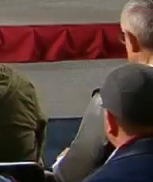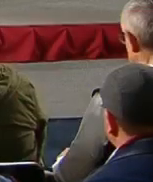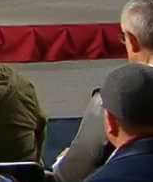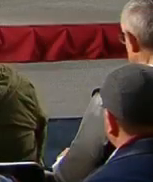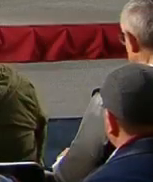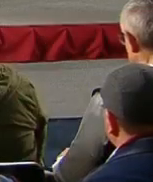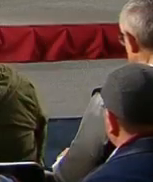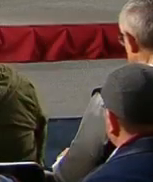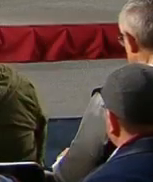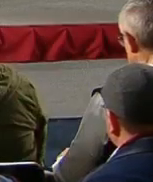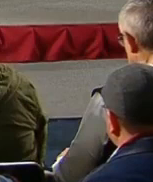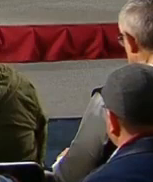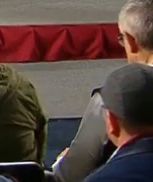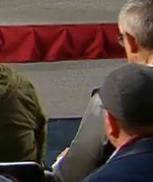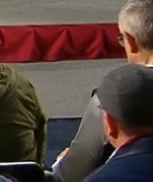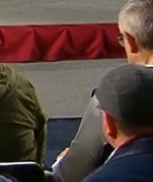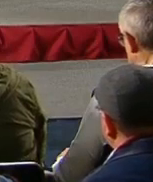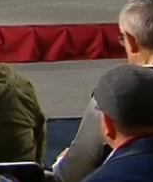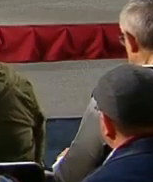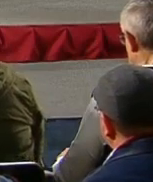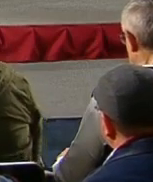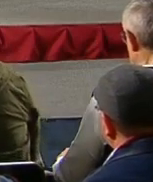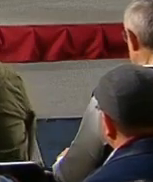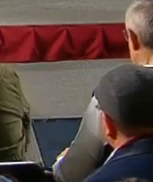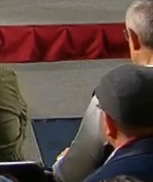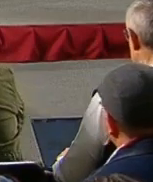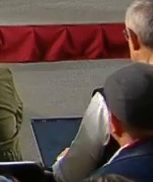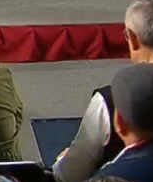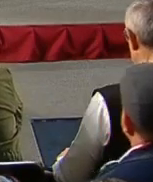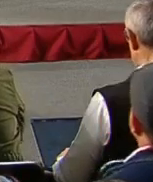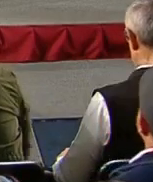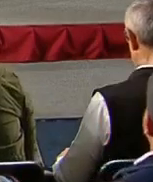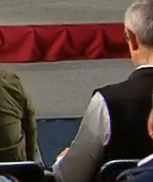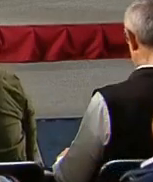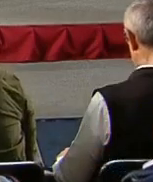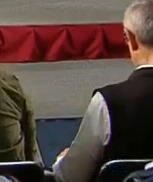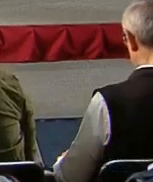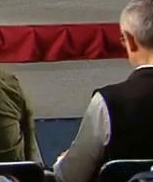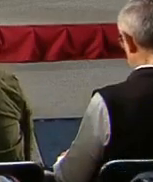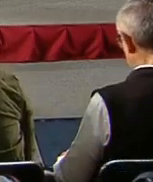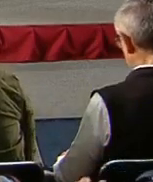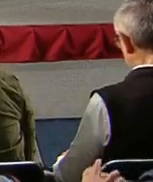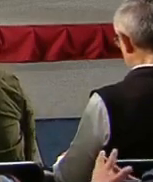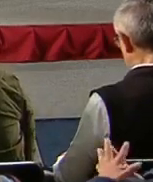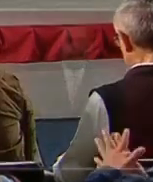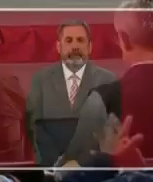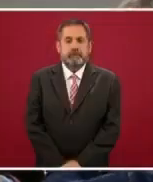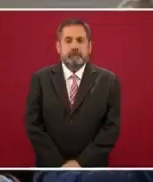a sectores medios, familiares de funcionarios,